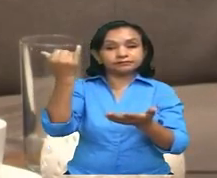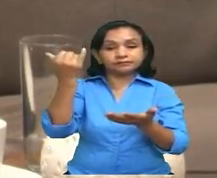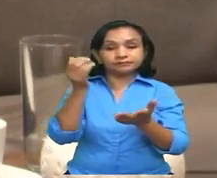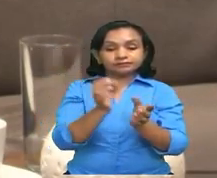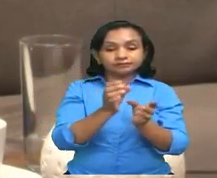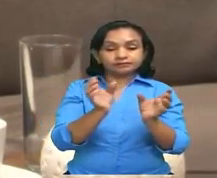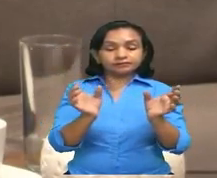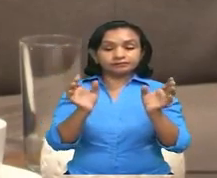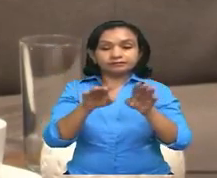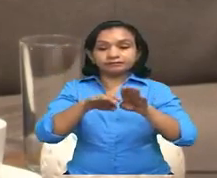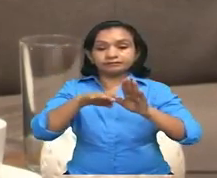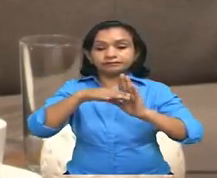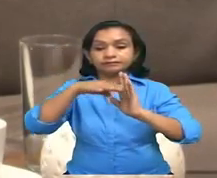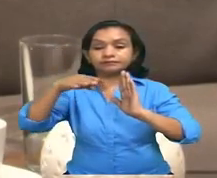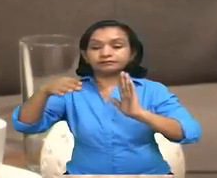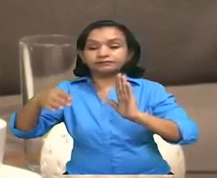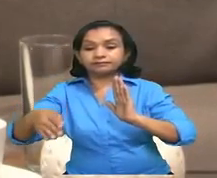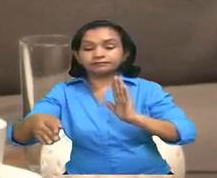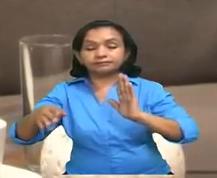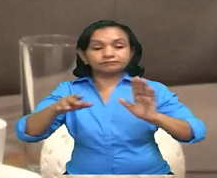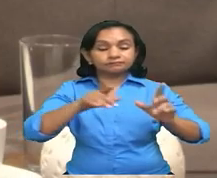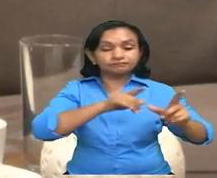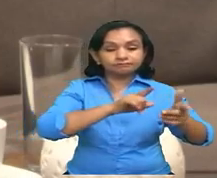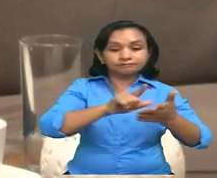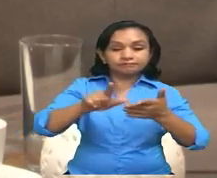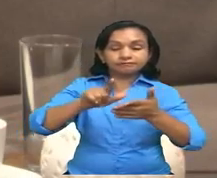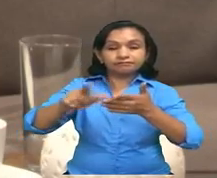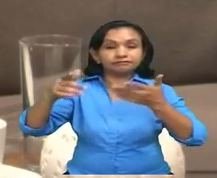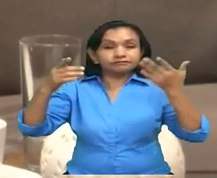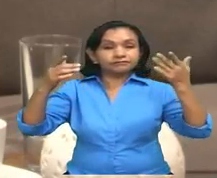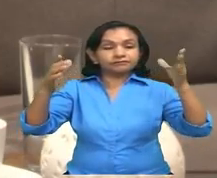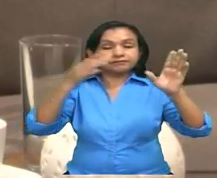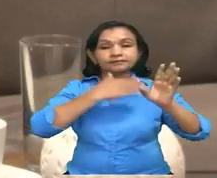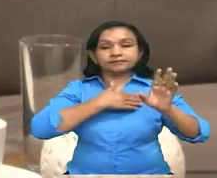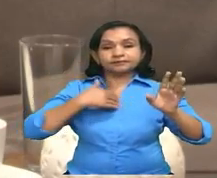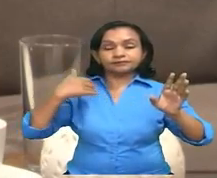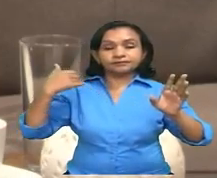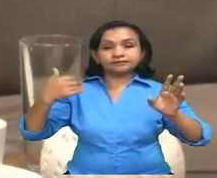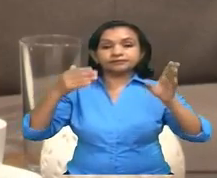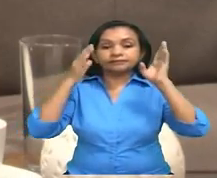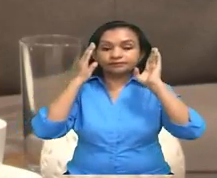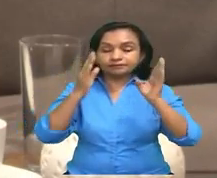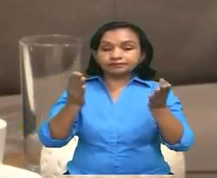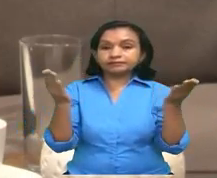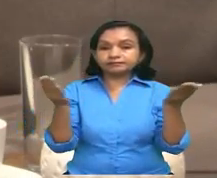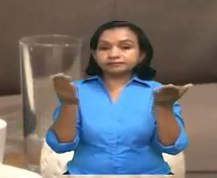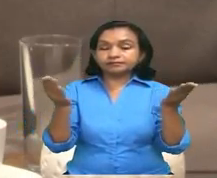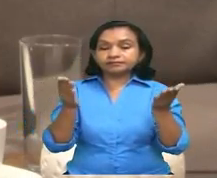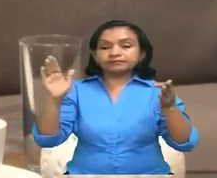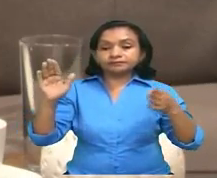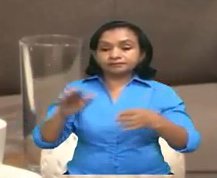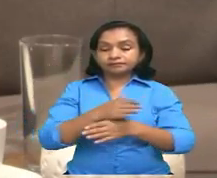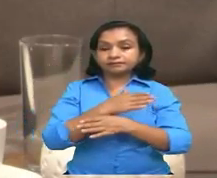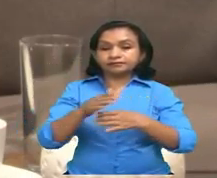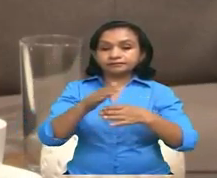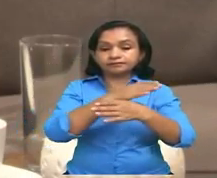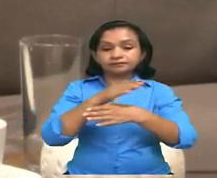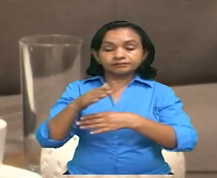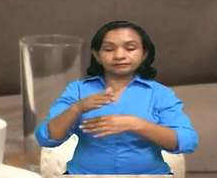más prácticos para el sector, el tema de preparación de carnes, preparaciones de ensalada, el tema